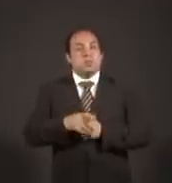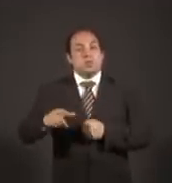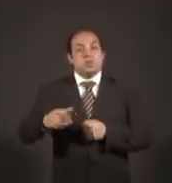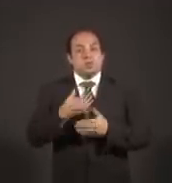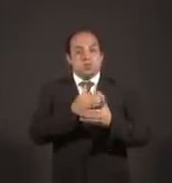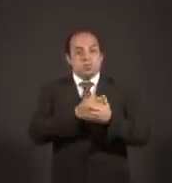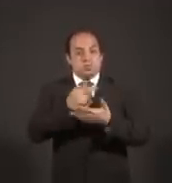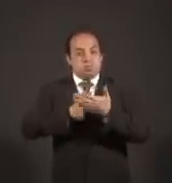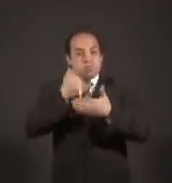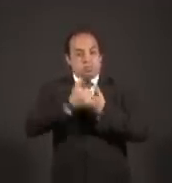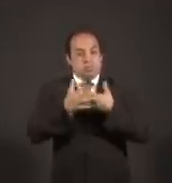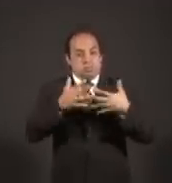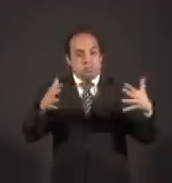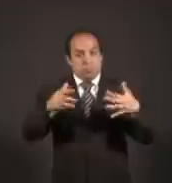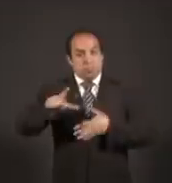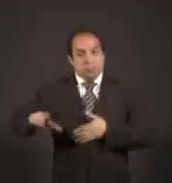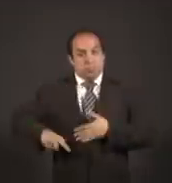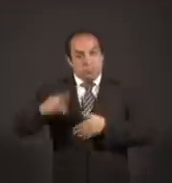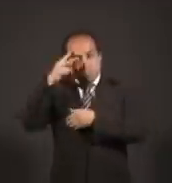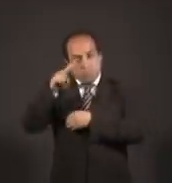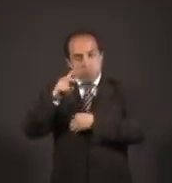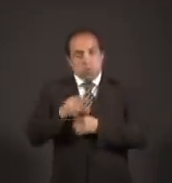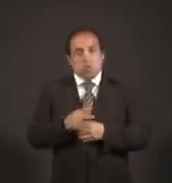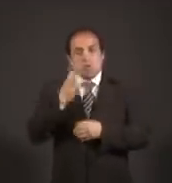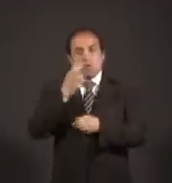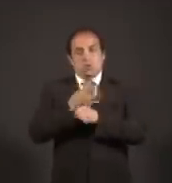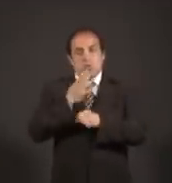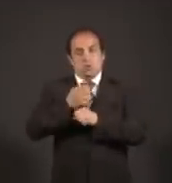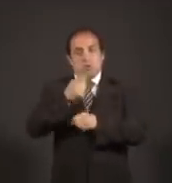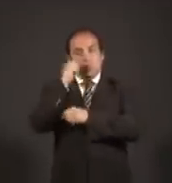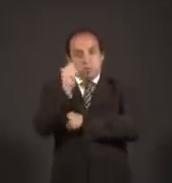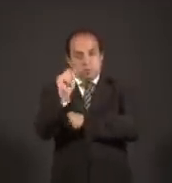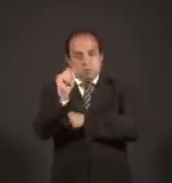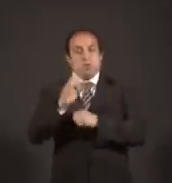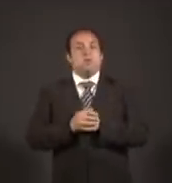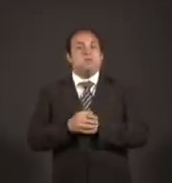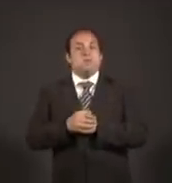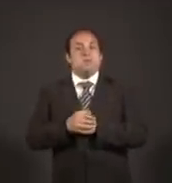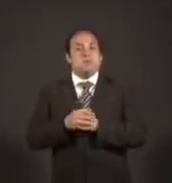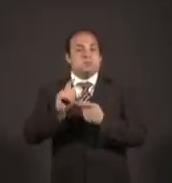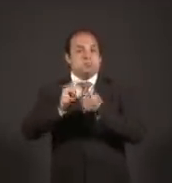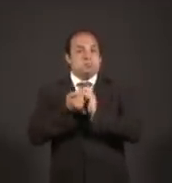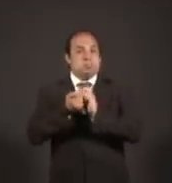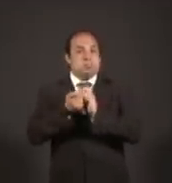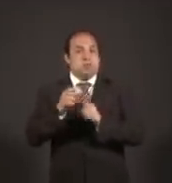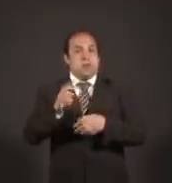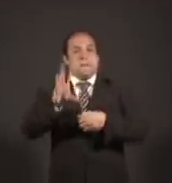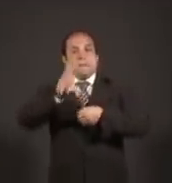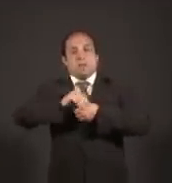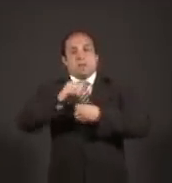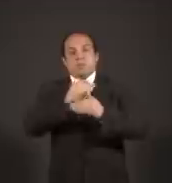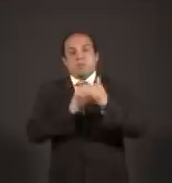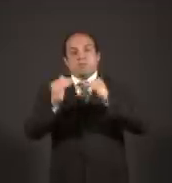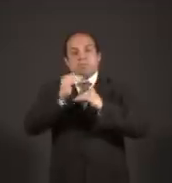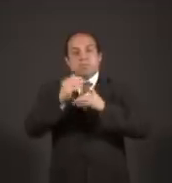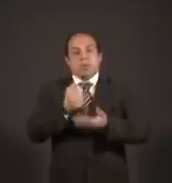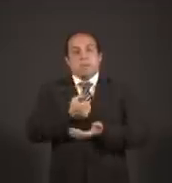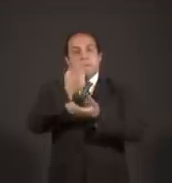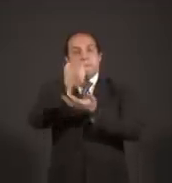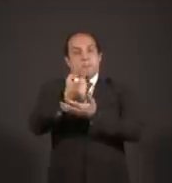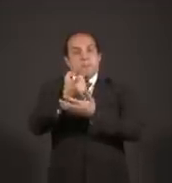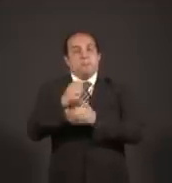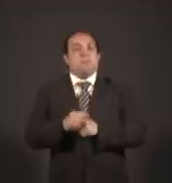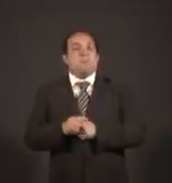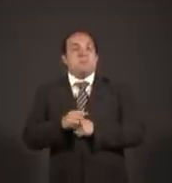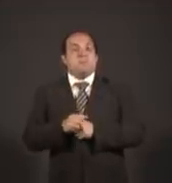Cuarta Transformación, que dan apoyos directos a la población, que permiten la elevación del salario mínimo, damos mejores